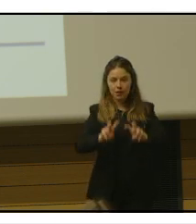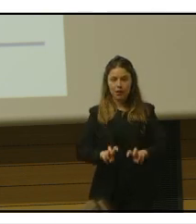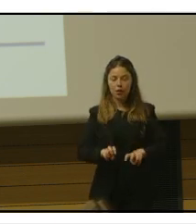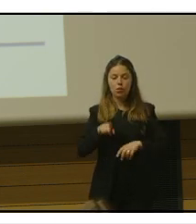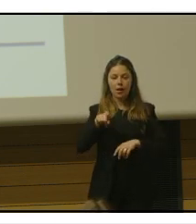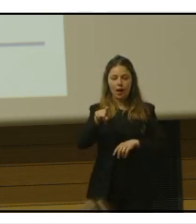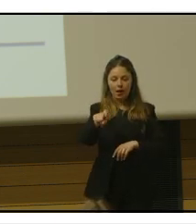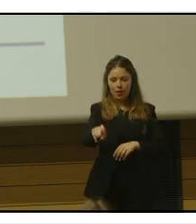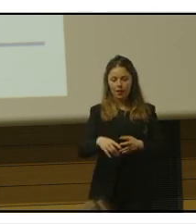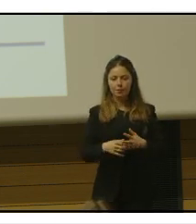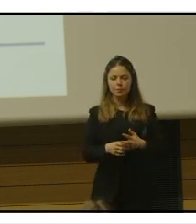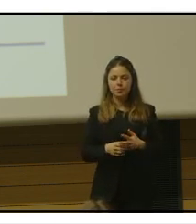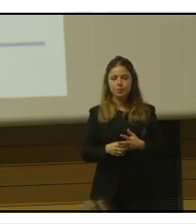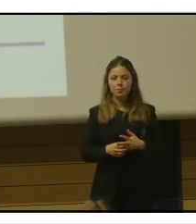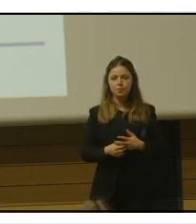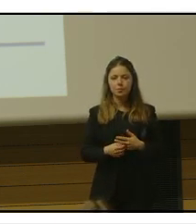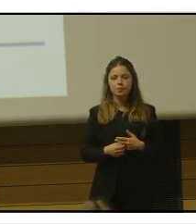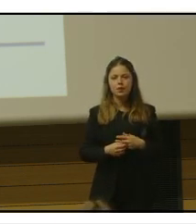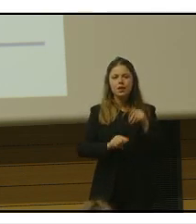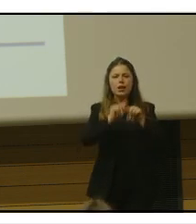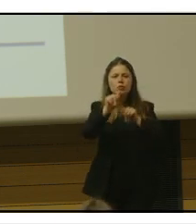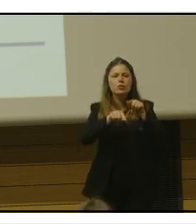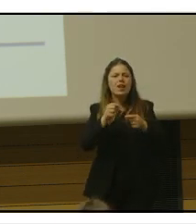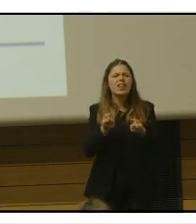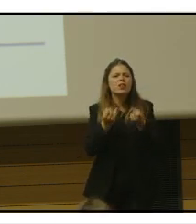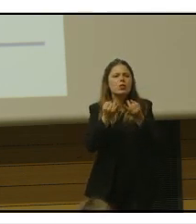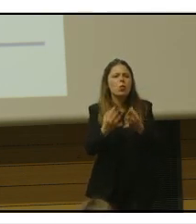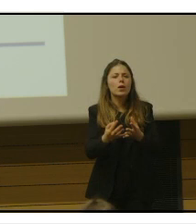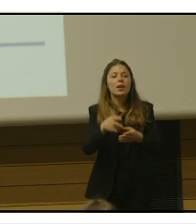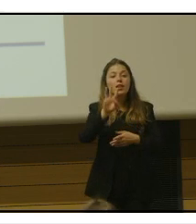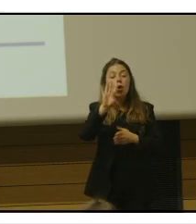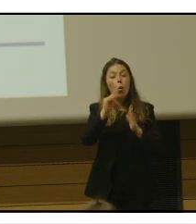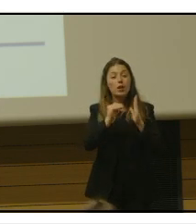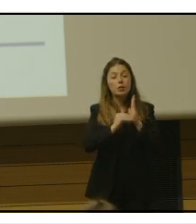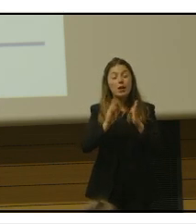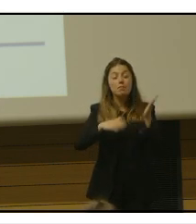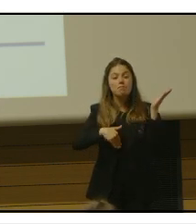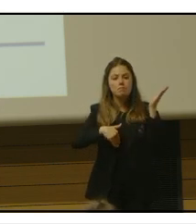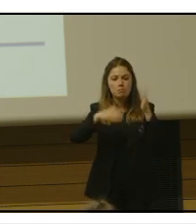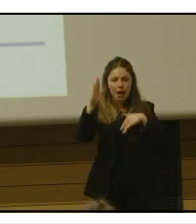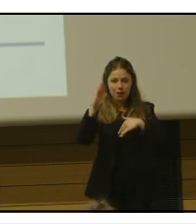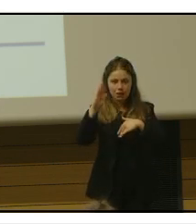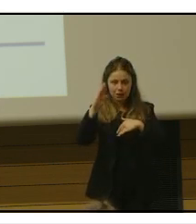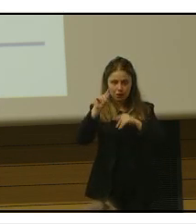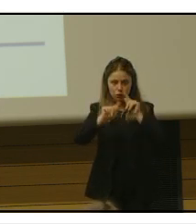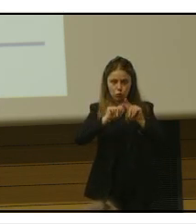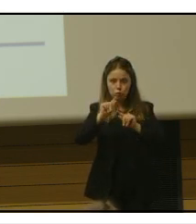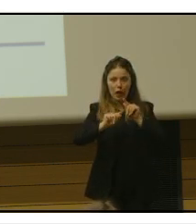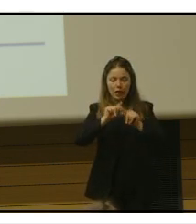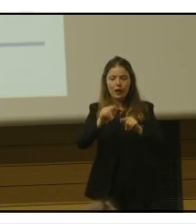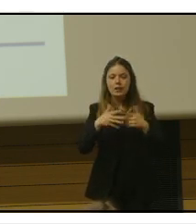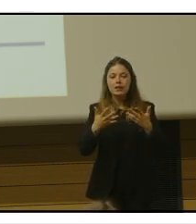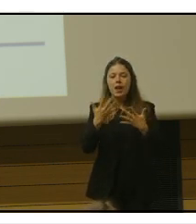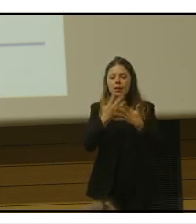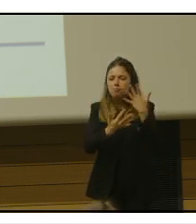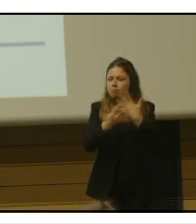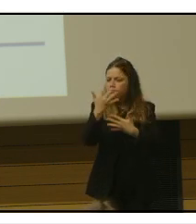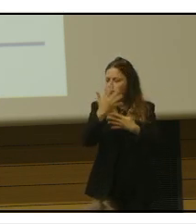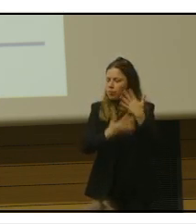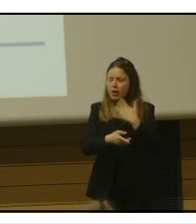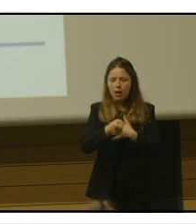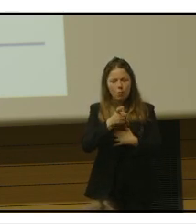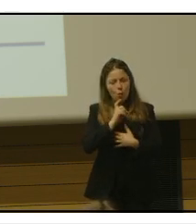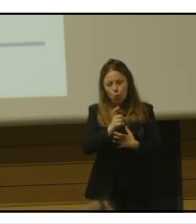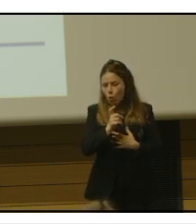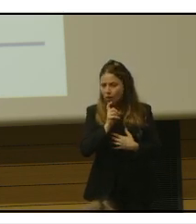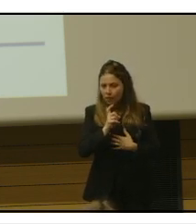Cáncer. ¿Cuántas sustancias tiene? Pues tiene más de 4.000 sustancias. Entonces, es una mezcla muy, muy